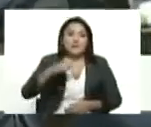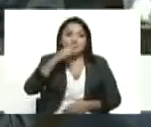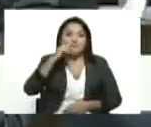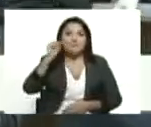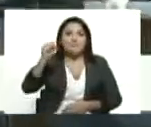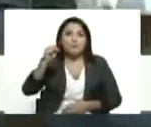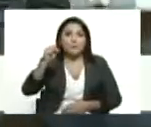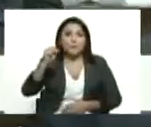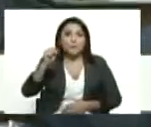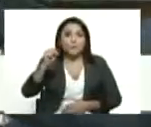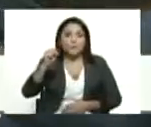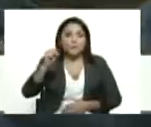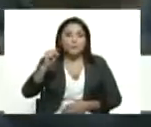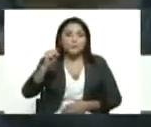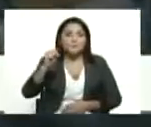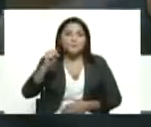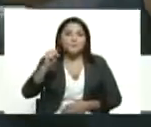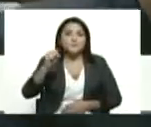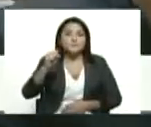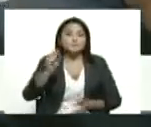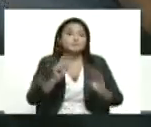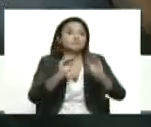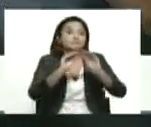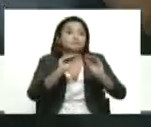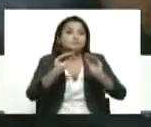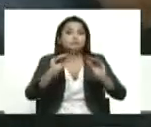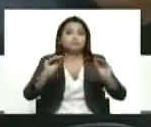ha estado alertando,